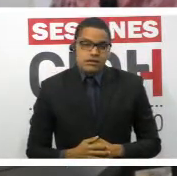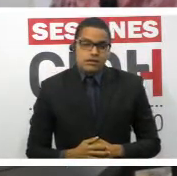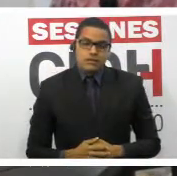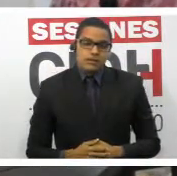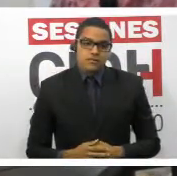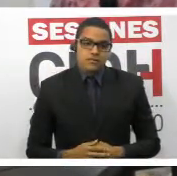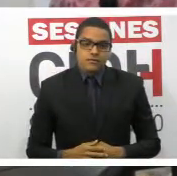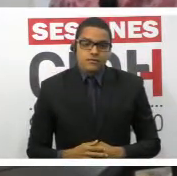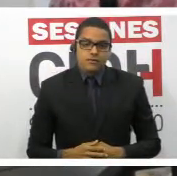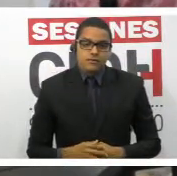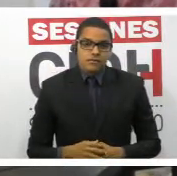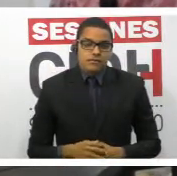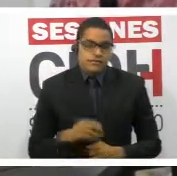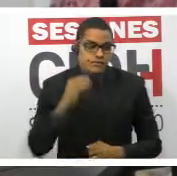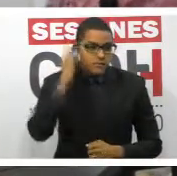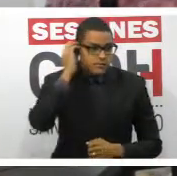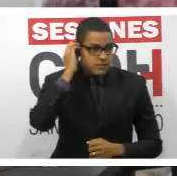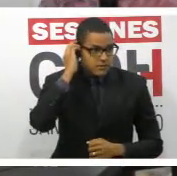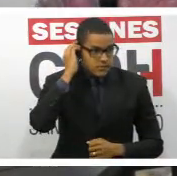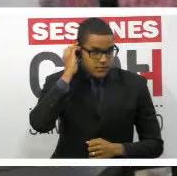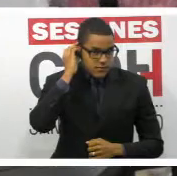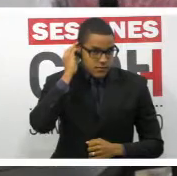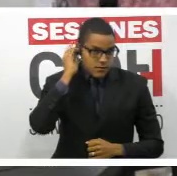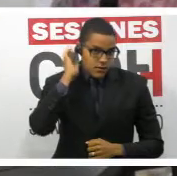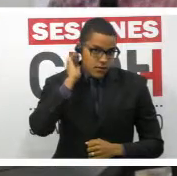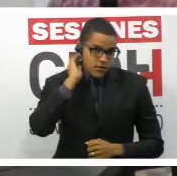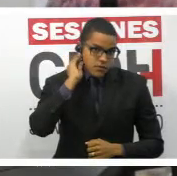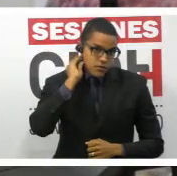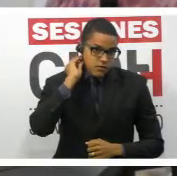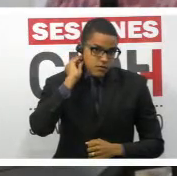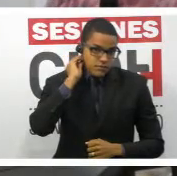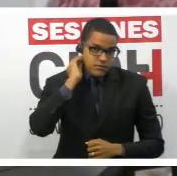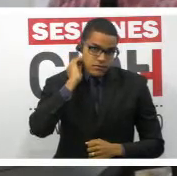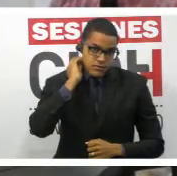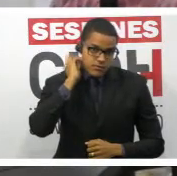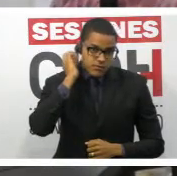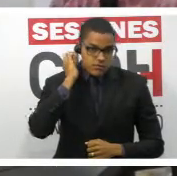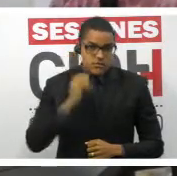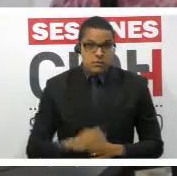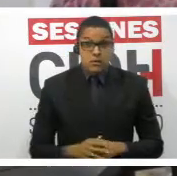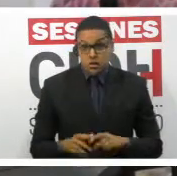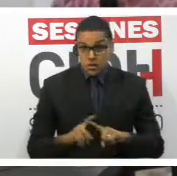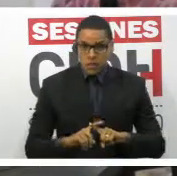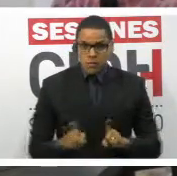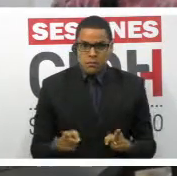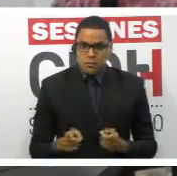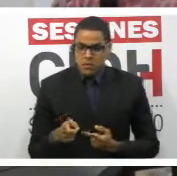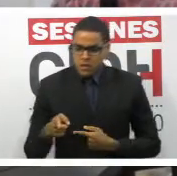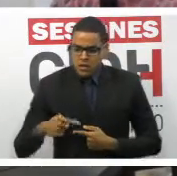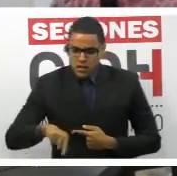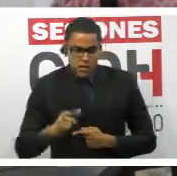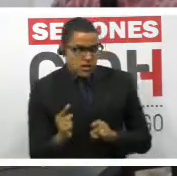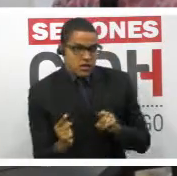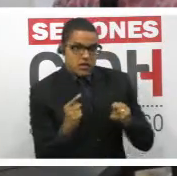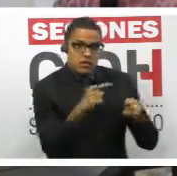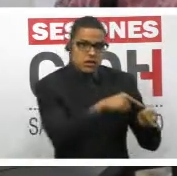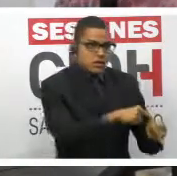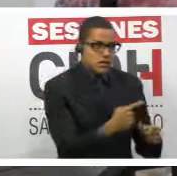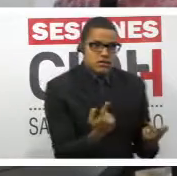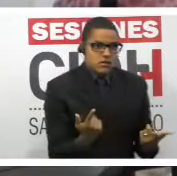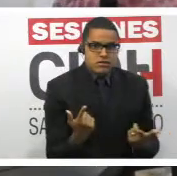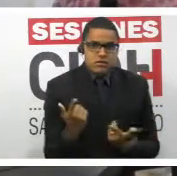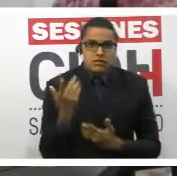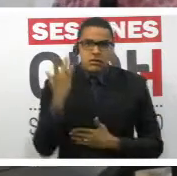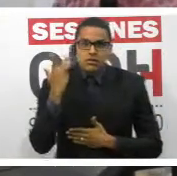que origina esta ausencia de seguimiento a la salud las barreras que enfrentan diariamente no